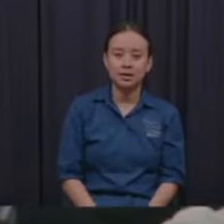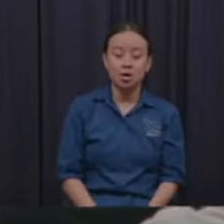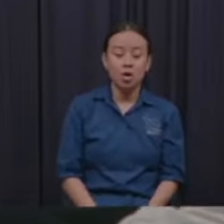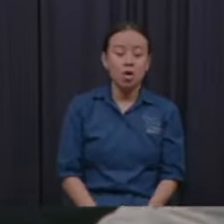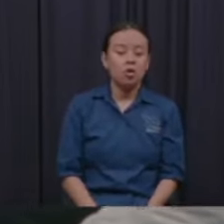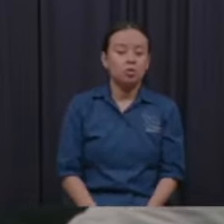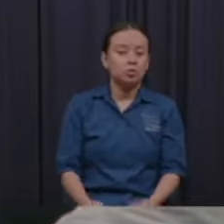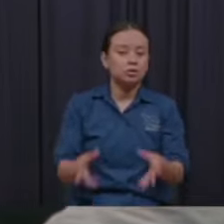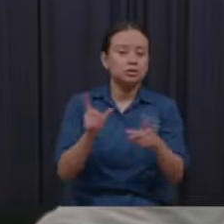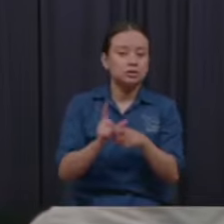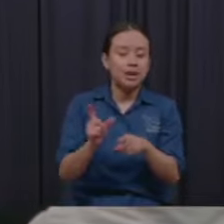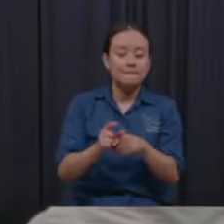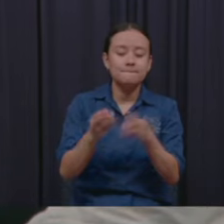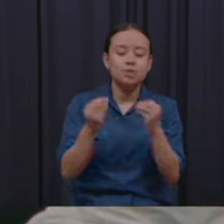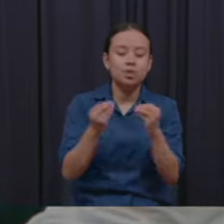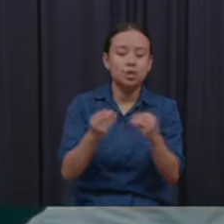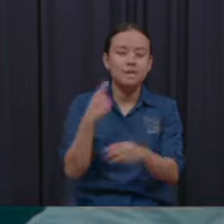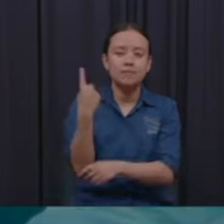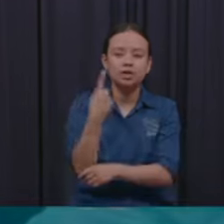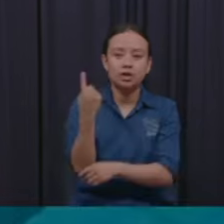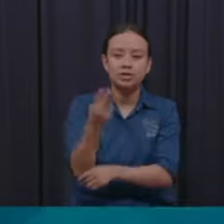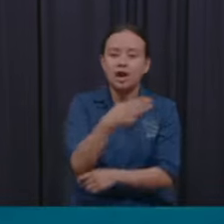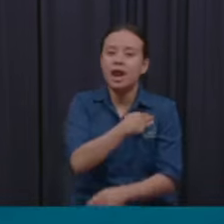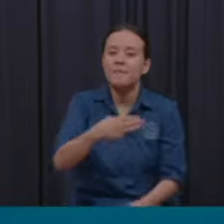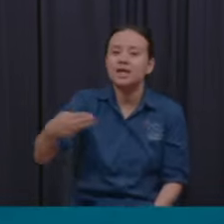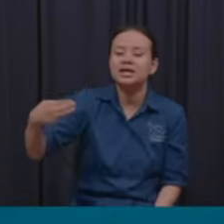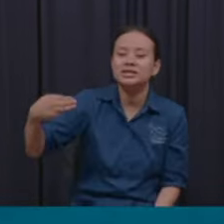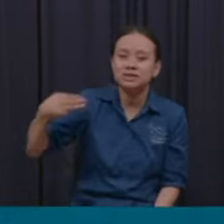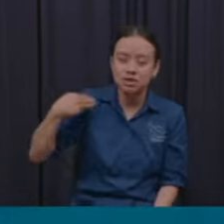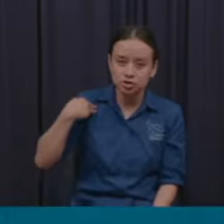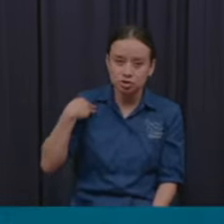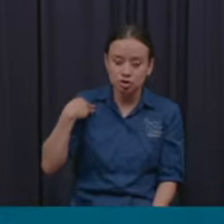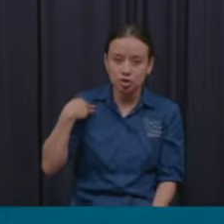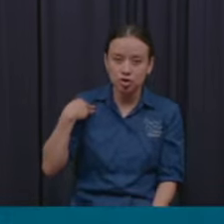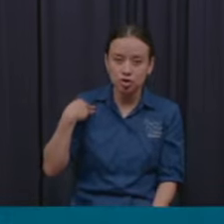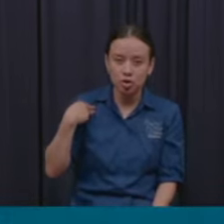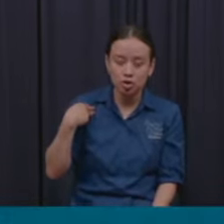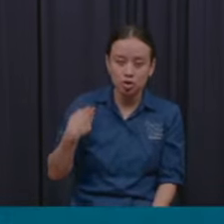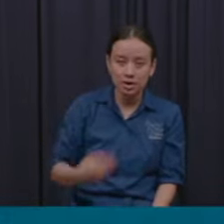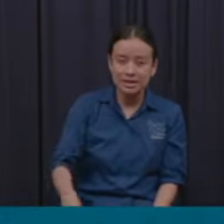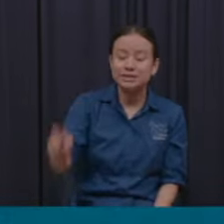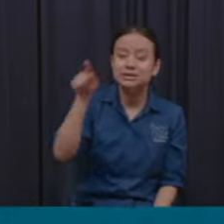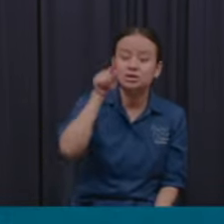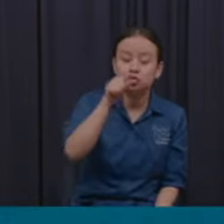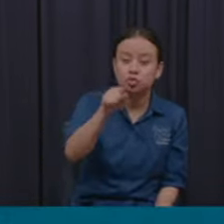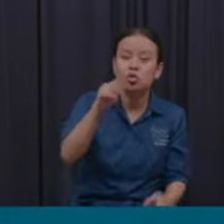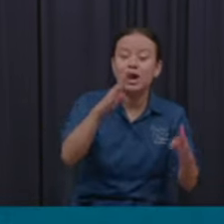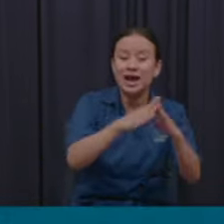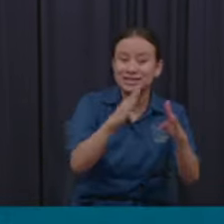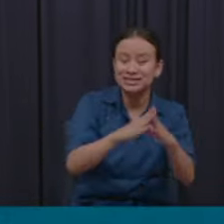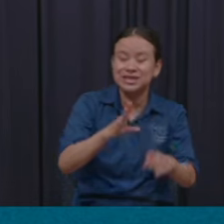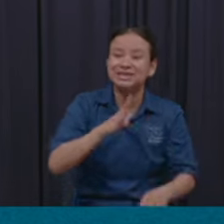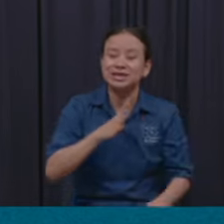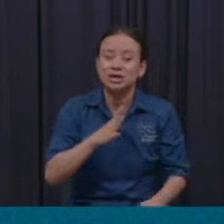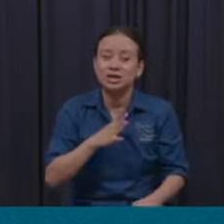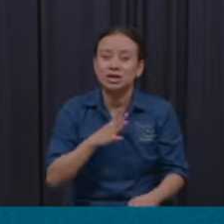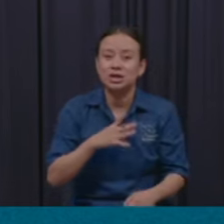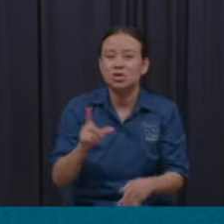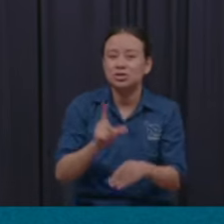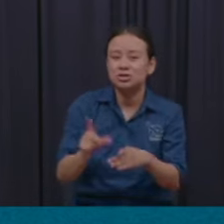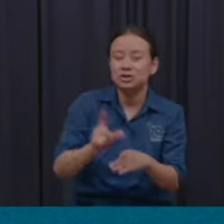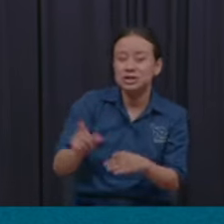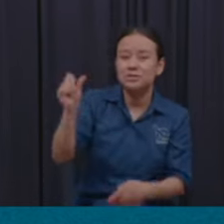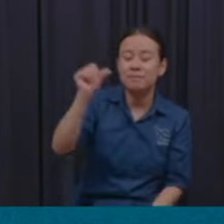administración para alguien que ha estado envuelto en ese ambiente de Sodoma, que no ha caído pero está allí en ese